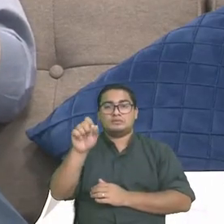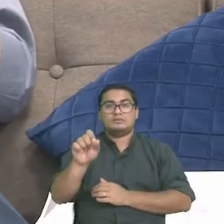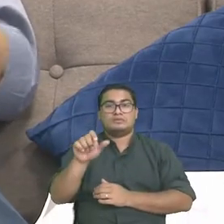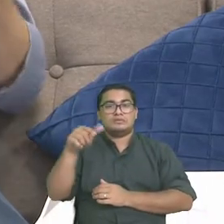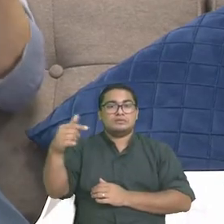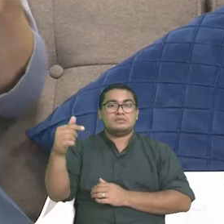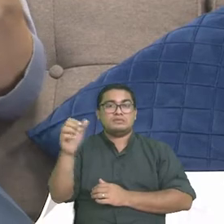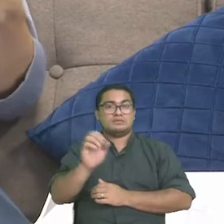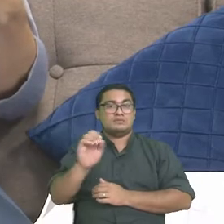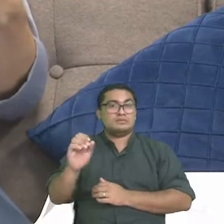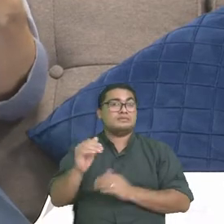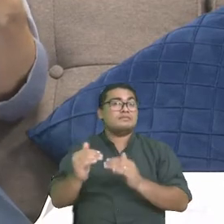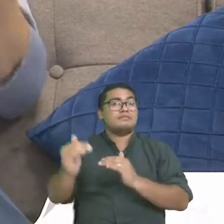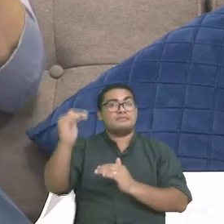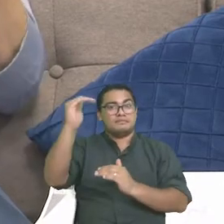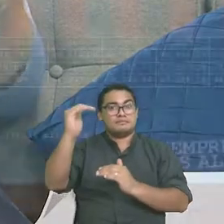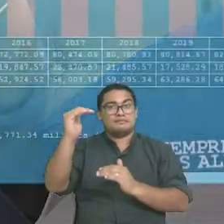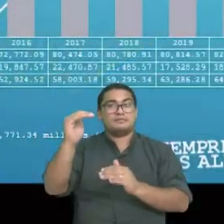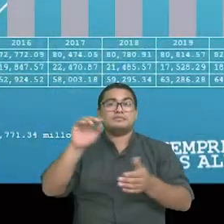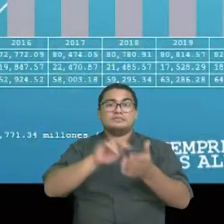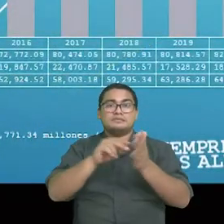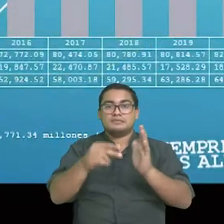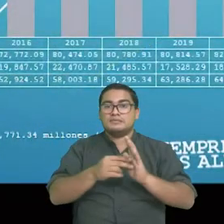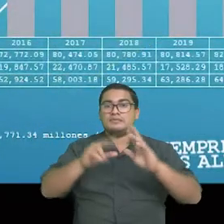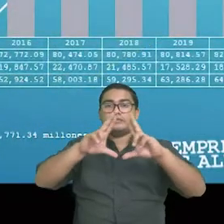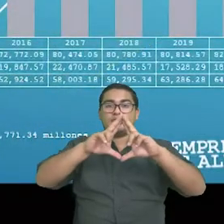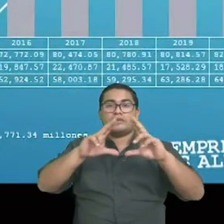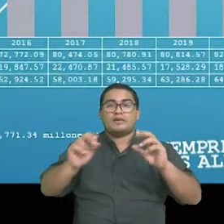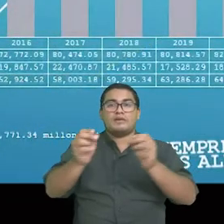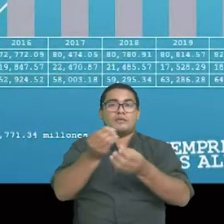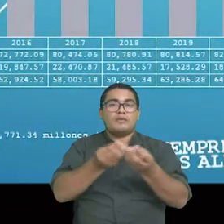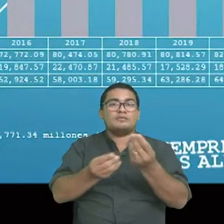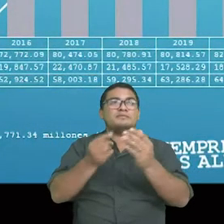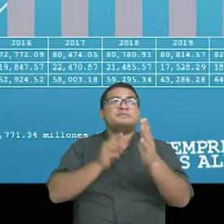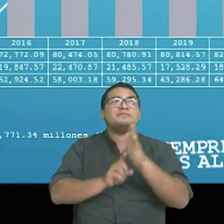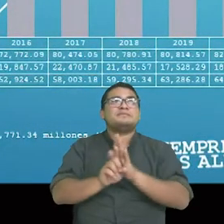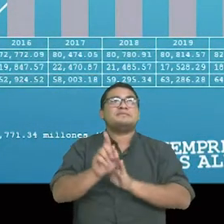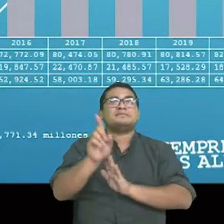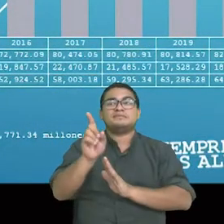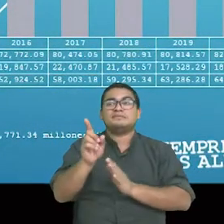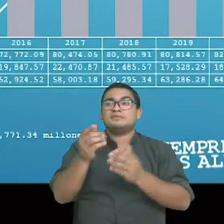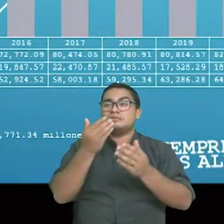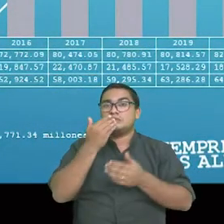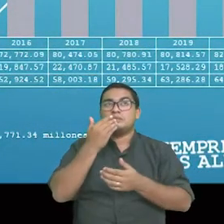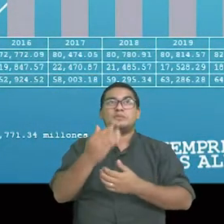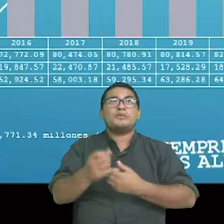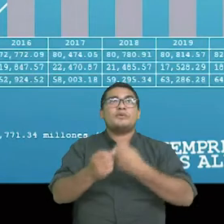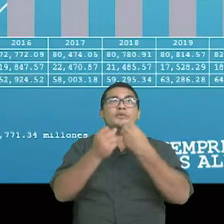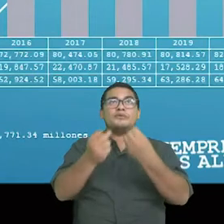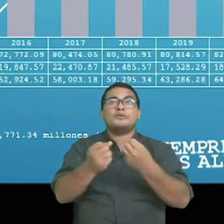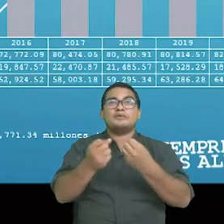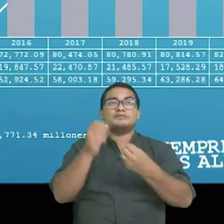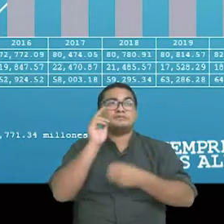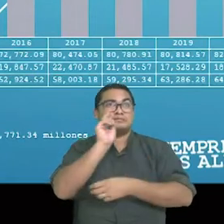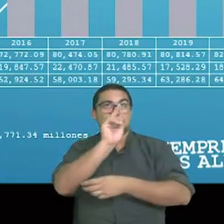246.7%. ¿Eso qué significa? Que el país ha crecido, que el país se ha consolidado. Y ahí está en pantalla precisamente lo que usted